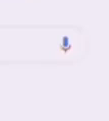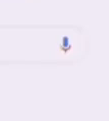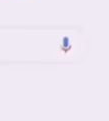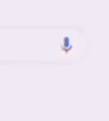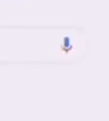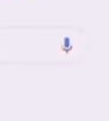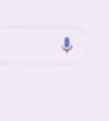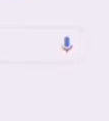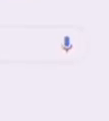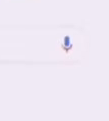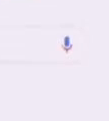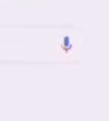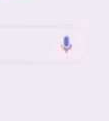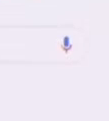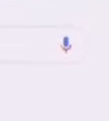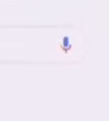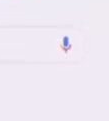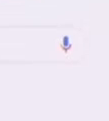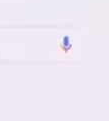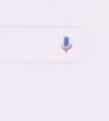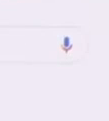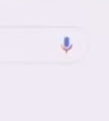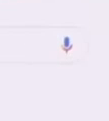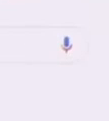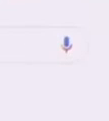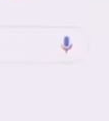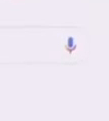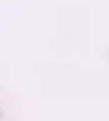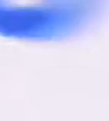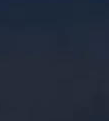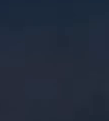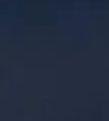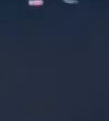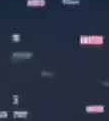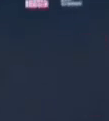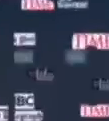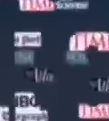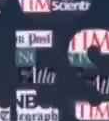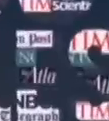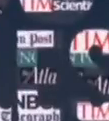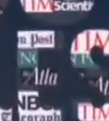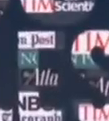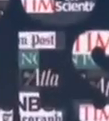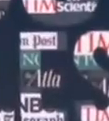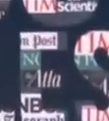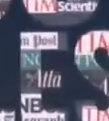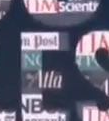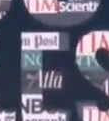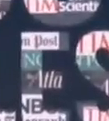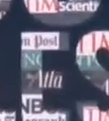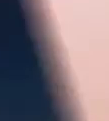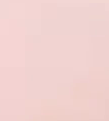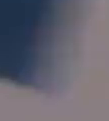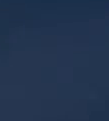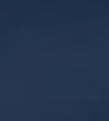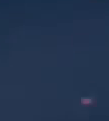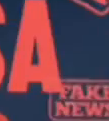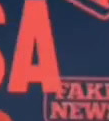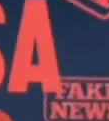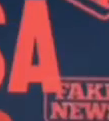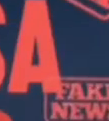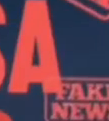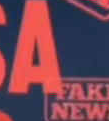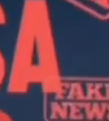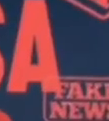Busquen la noticia en Google. Si es verdadera, lo más probable es que ya esté reproducida en otros medios confiables. Si